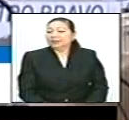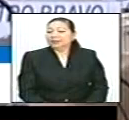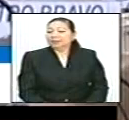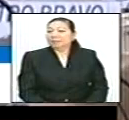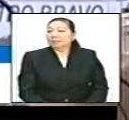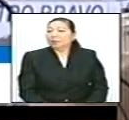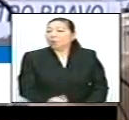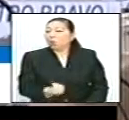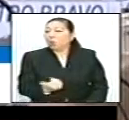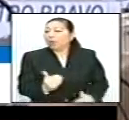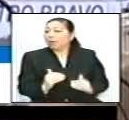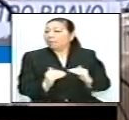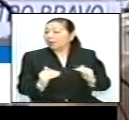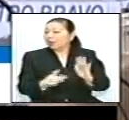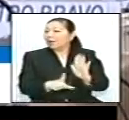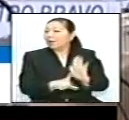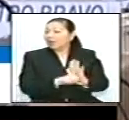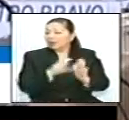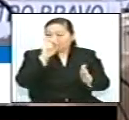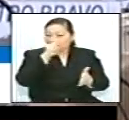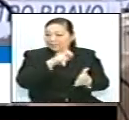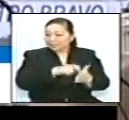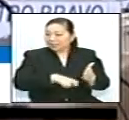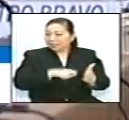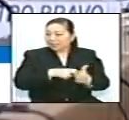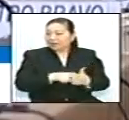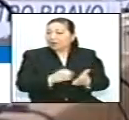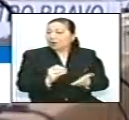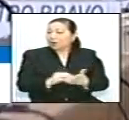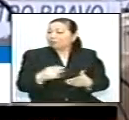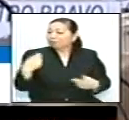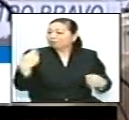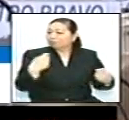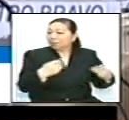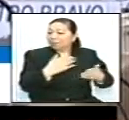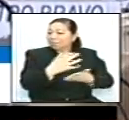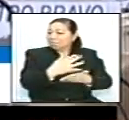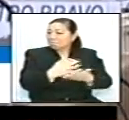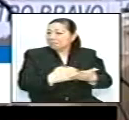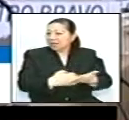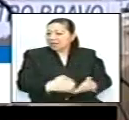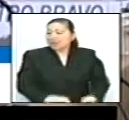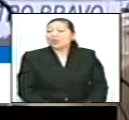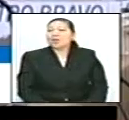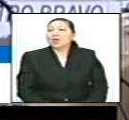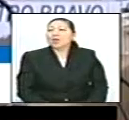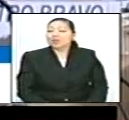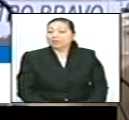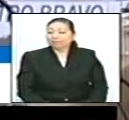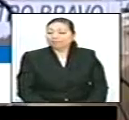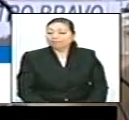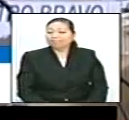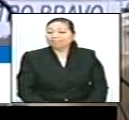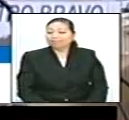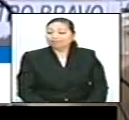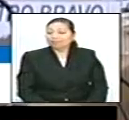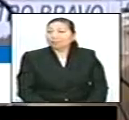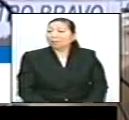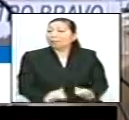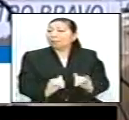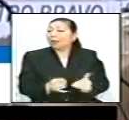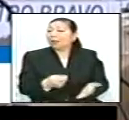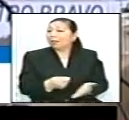va a haber un nuevo marco legal en minería, los inversionistas en minería, evidentemente, paran